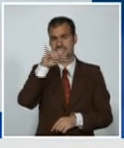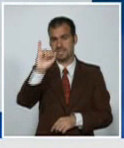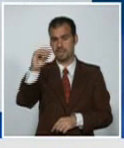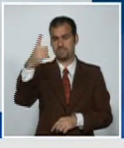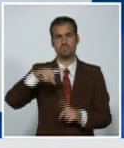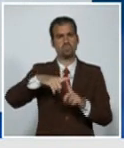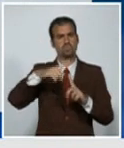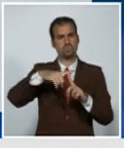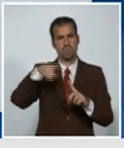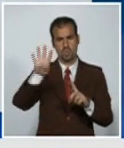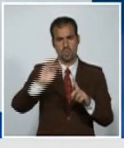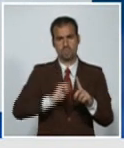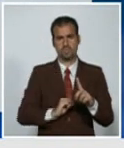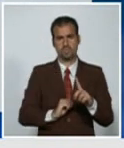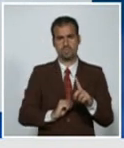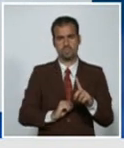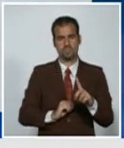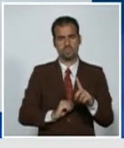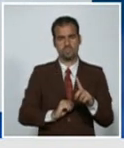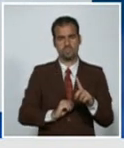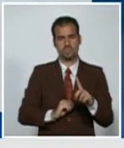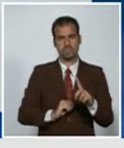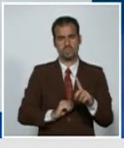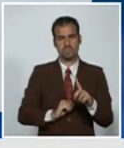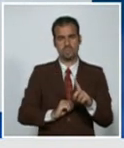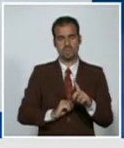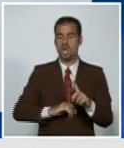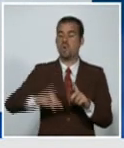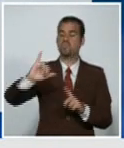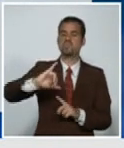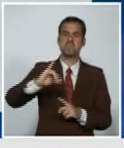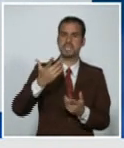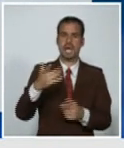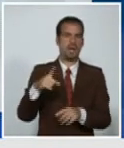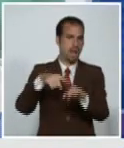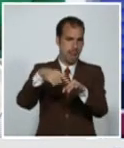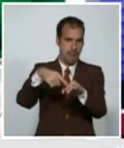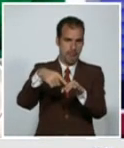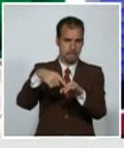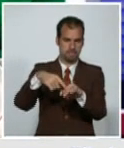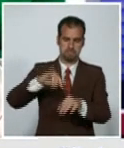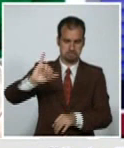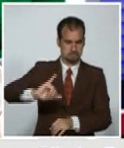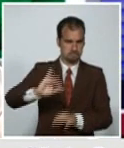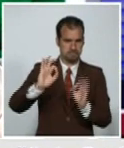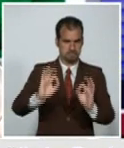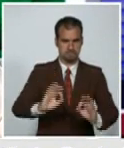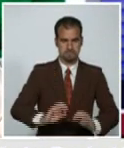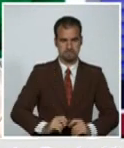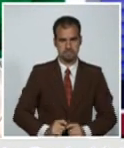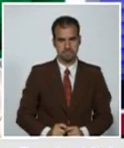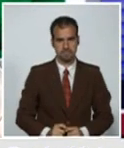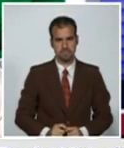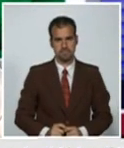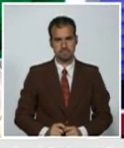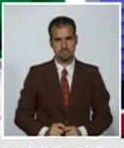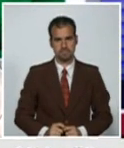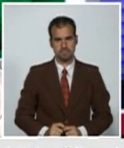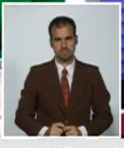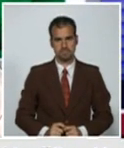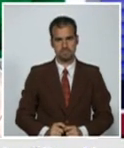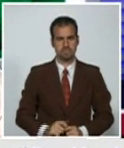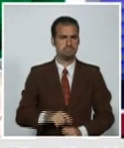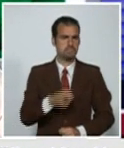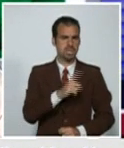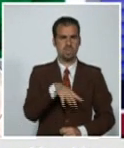4, igual que el municipio especial Isla de la Juventud. Ayer el 46,1%